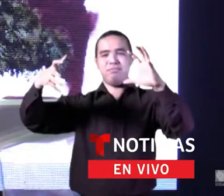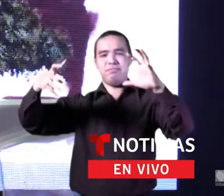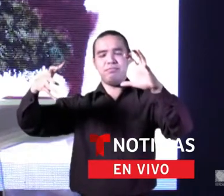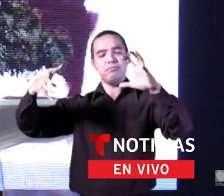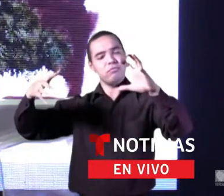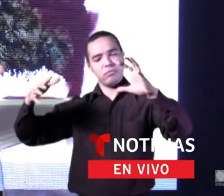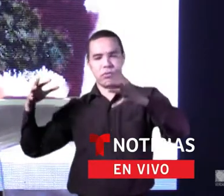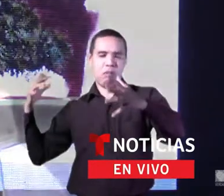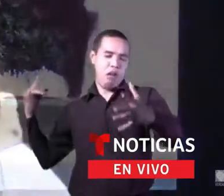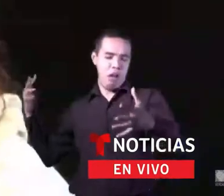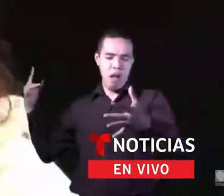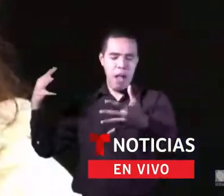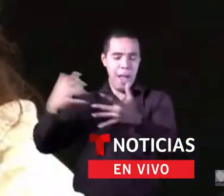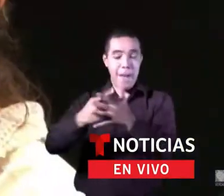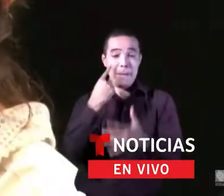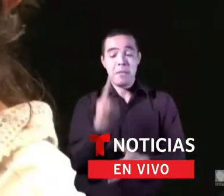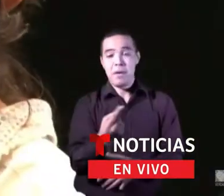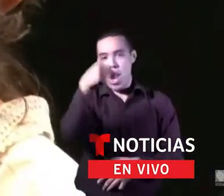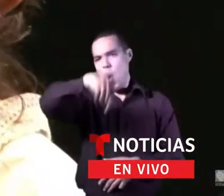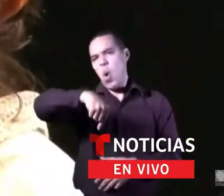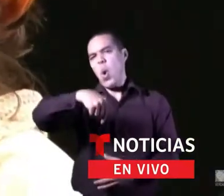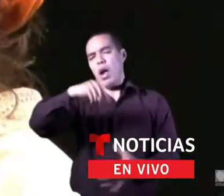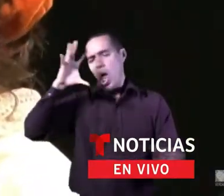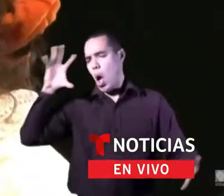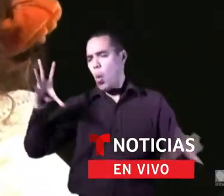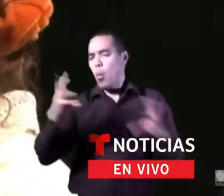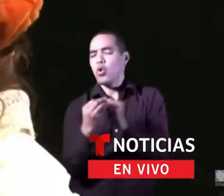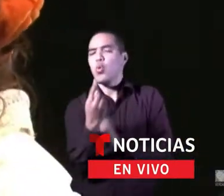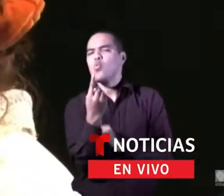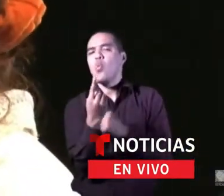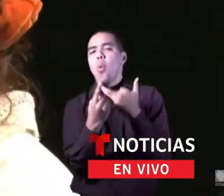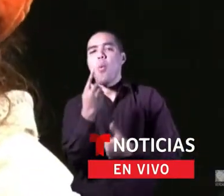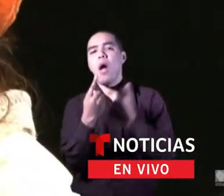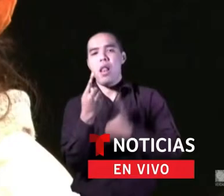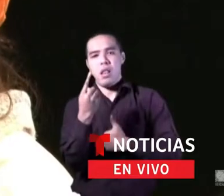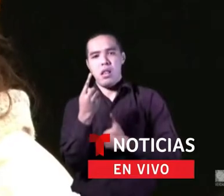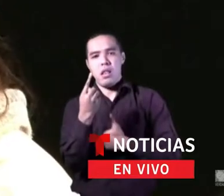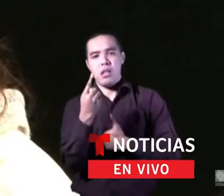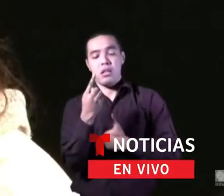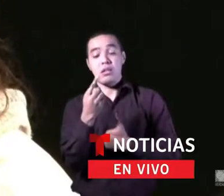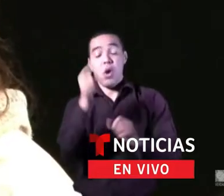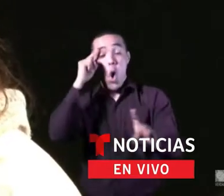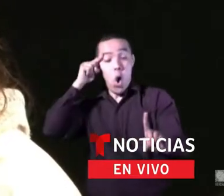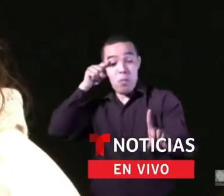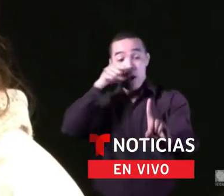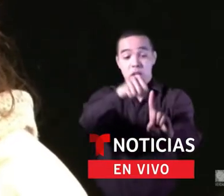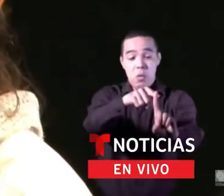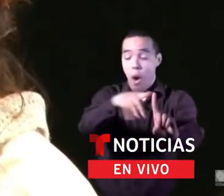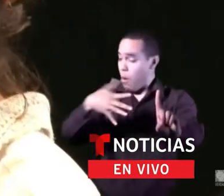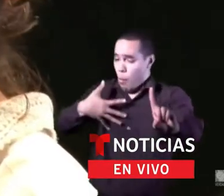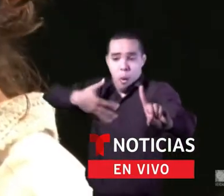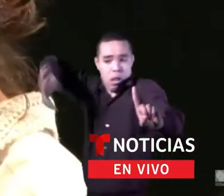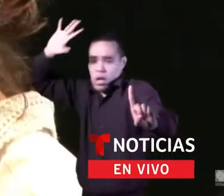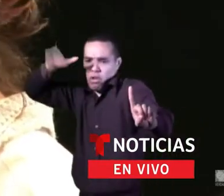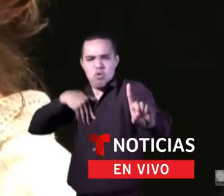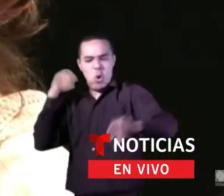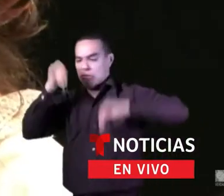en una cosa que el fin no justifica los medios'